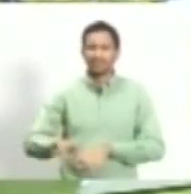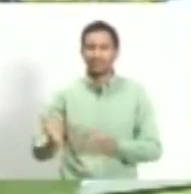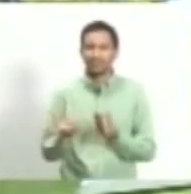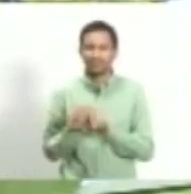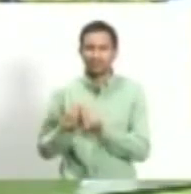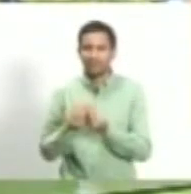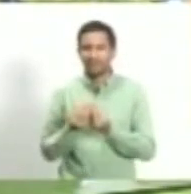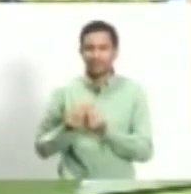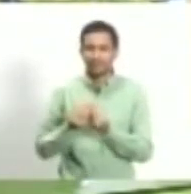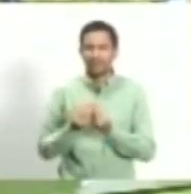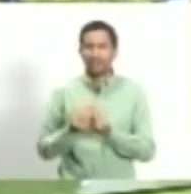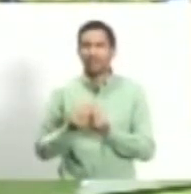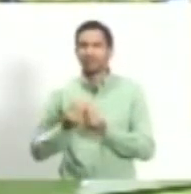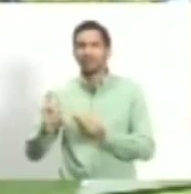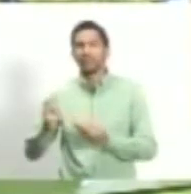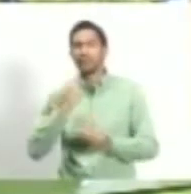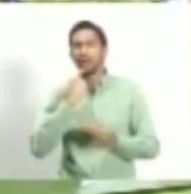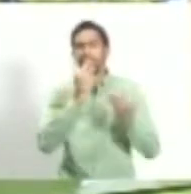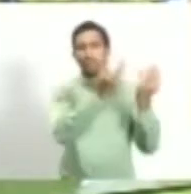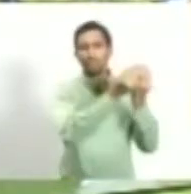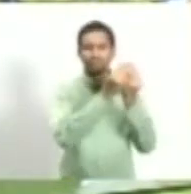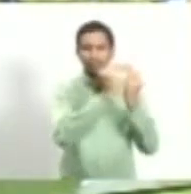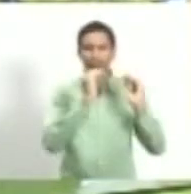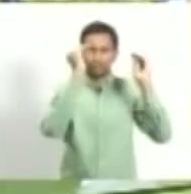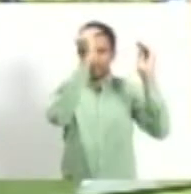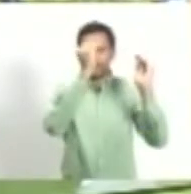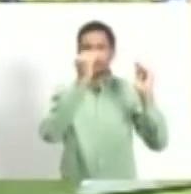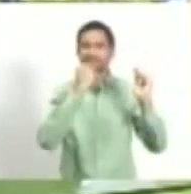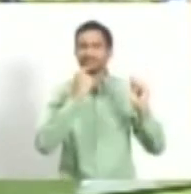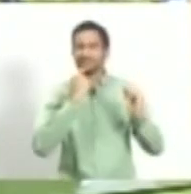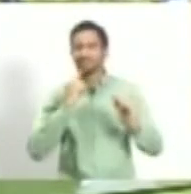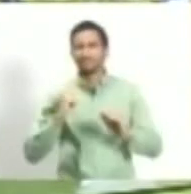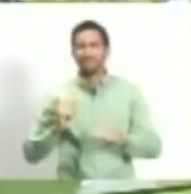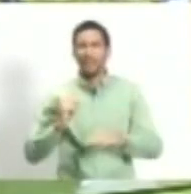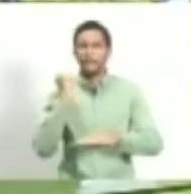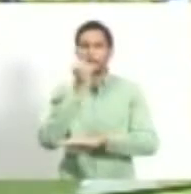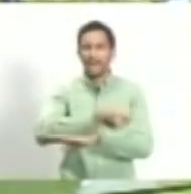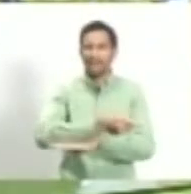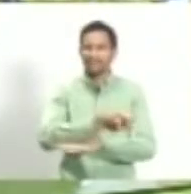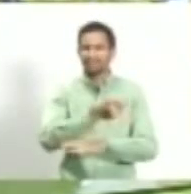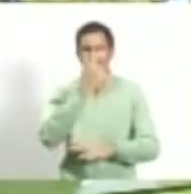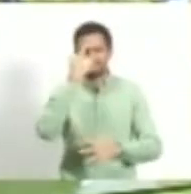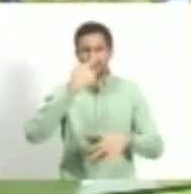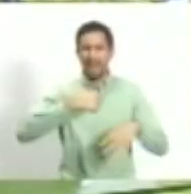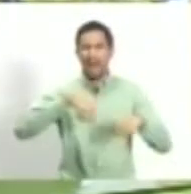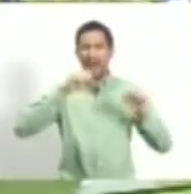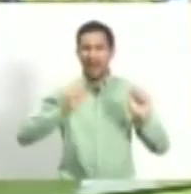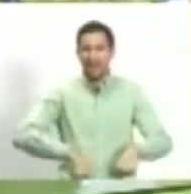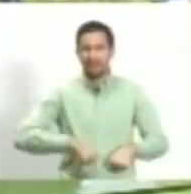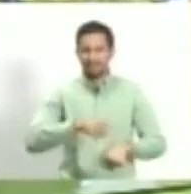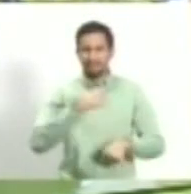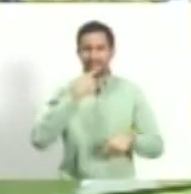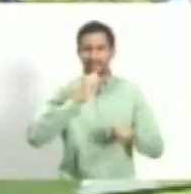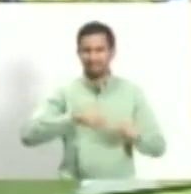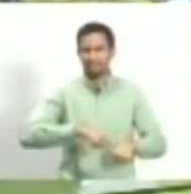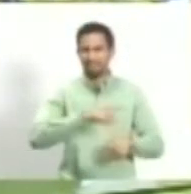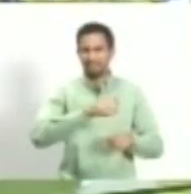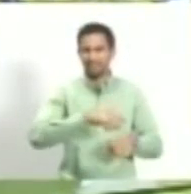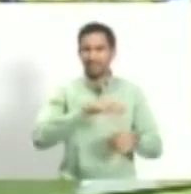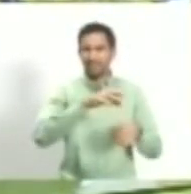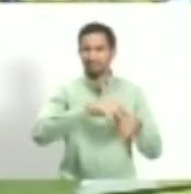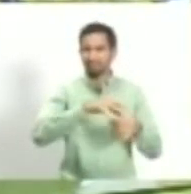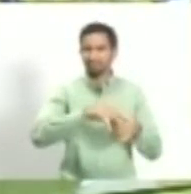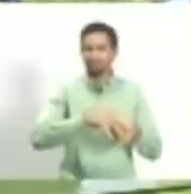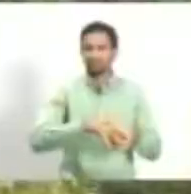el cual ante el Consejo Superior, César Lorduy, en la cual se cuestiona su aval para ejercer el voto en esa importante